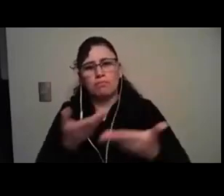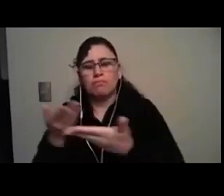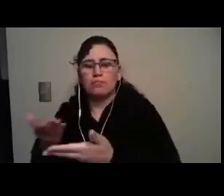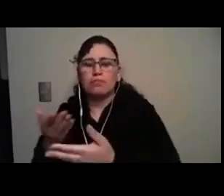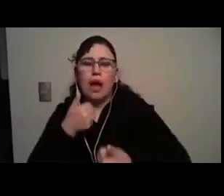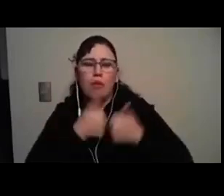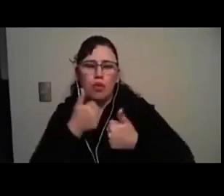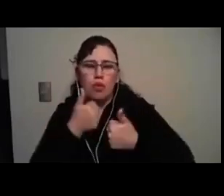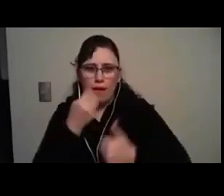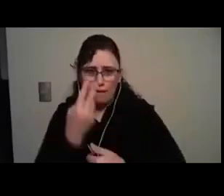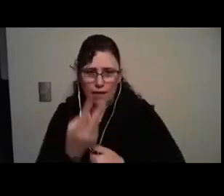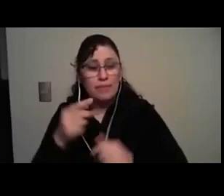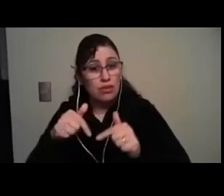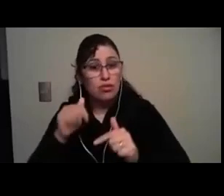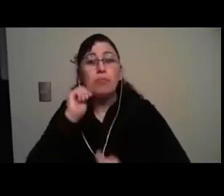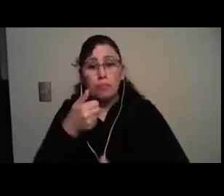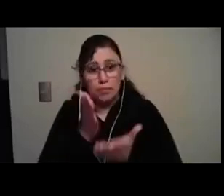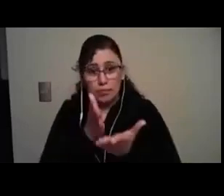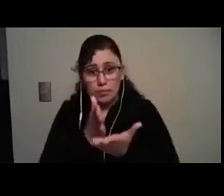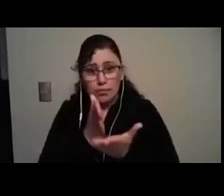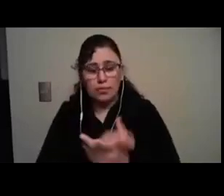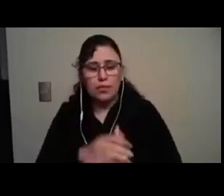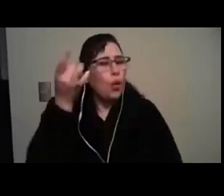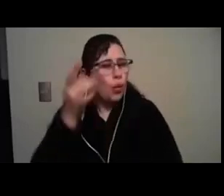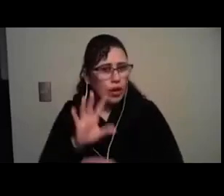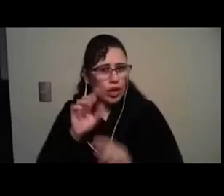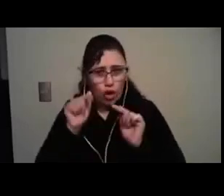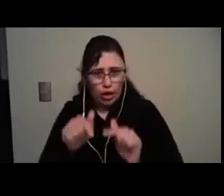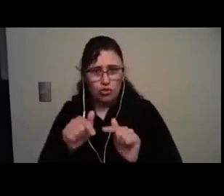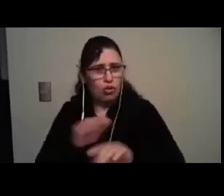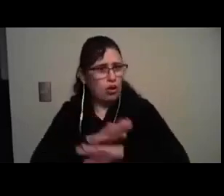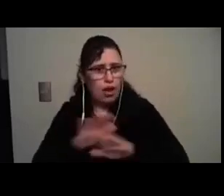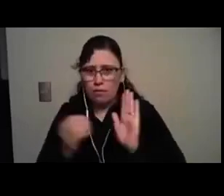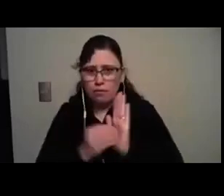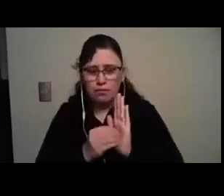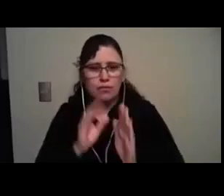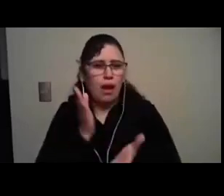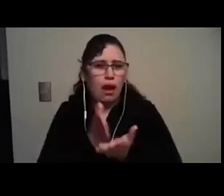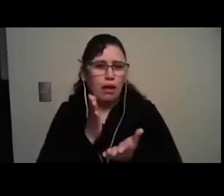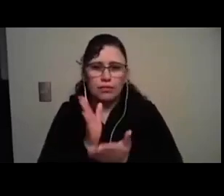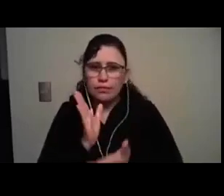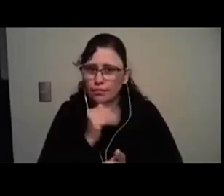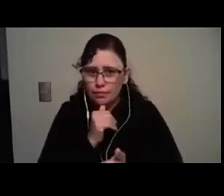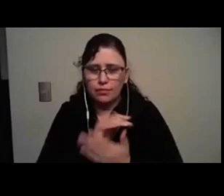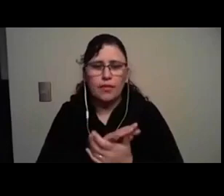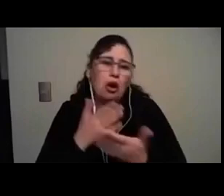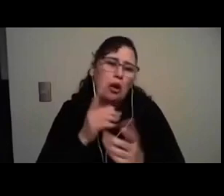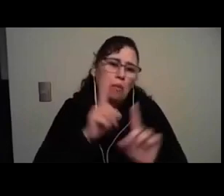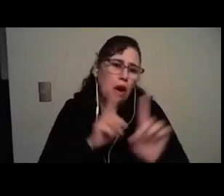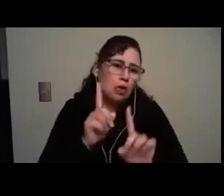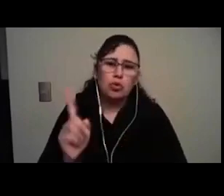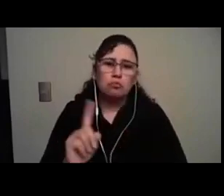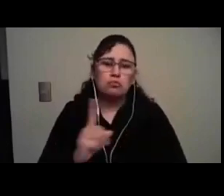a ser en la cátedra de mañana. Únicamente vamos a hacer eso, por supuesto, quienes no quieran revisar sus pruebas no